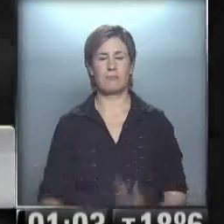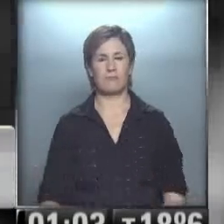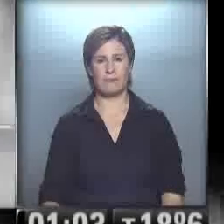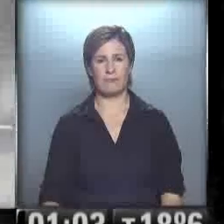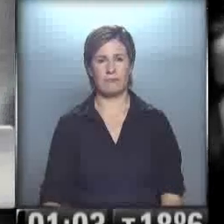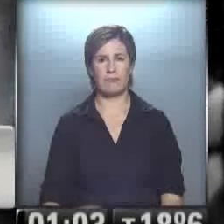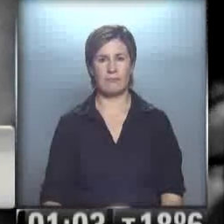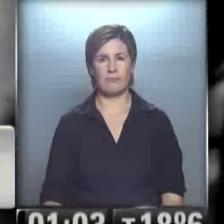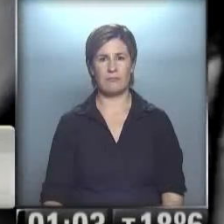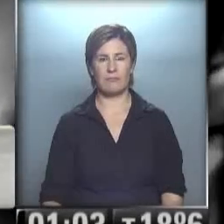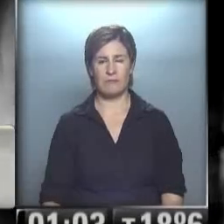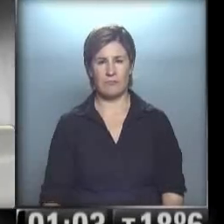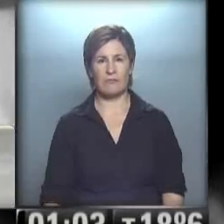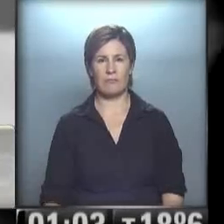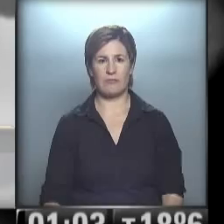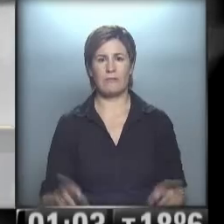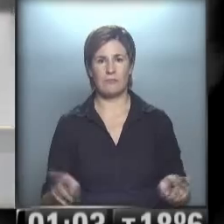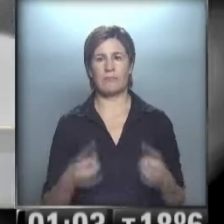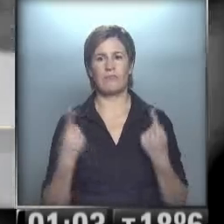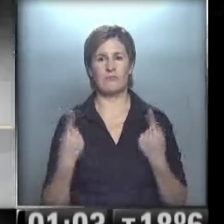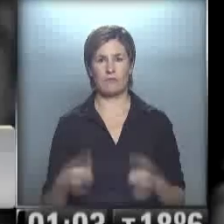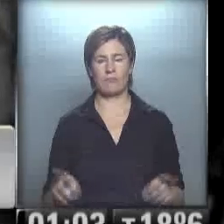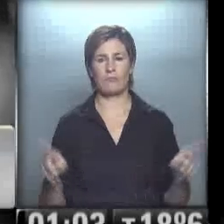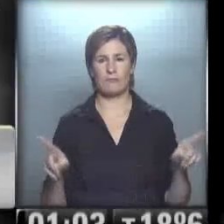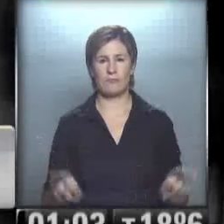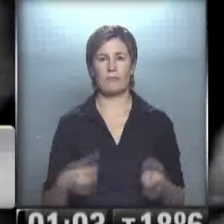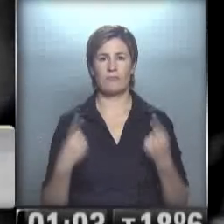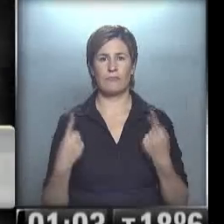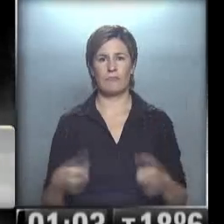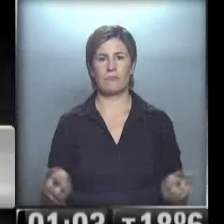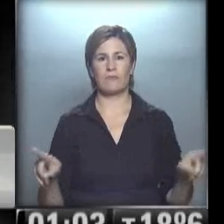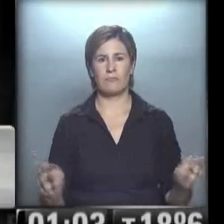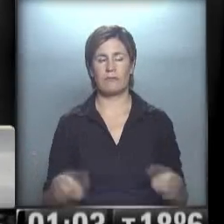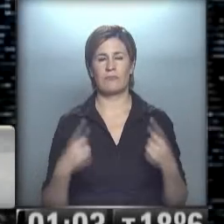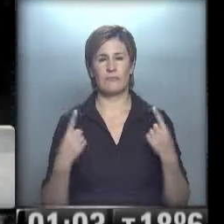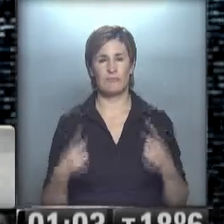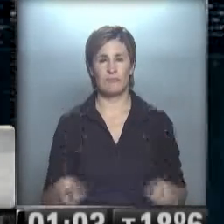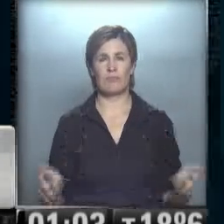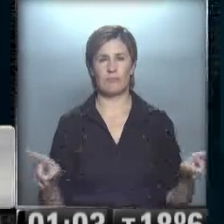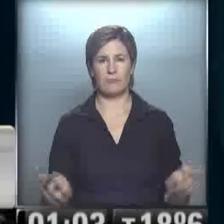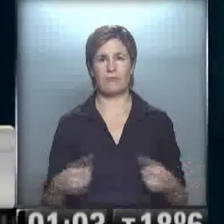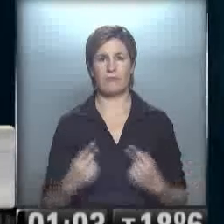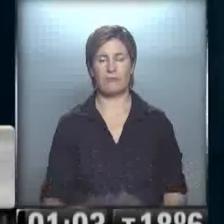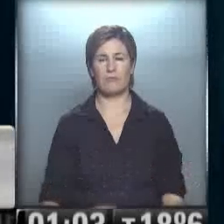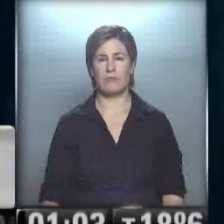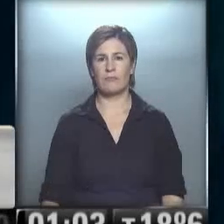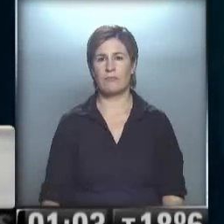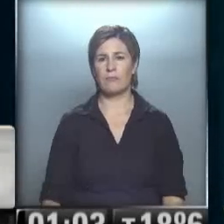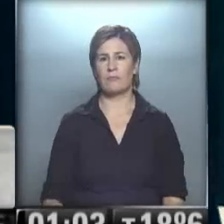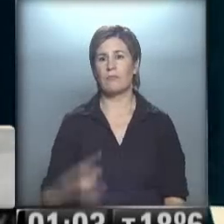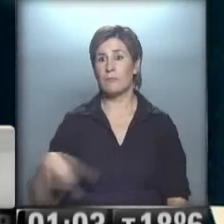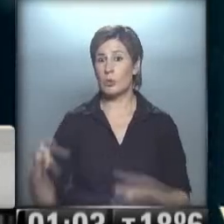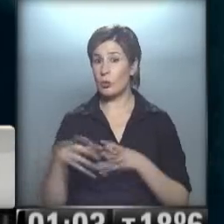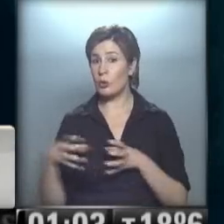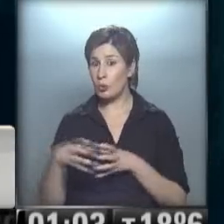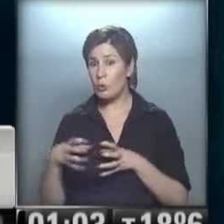importa, caminando muy despacio porque a nada le tememos. Somos el paredón, nos juntamos en la esquina, ¿verdad? ¿Para qué? Rimando Entre Versos es una